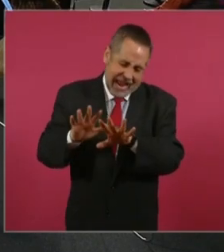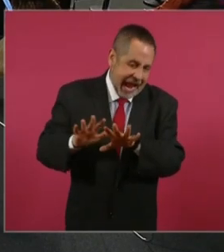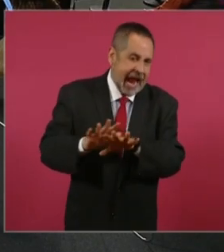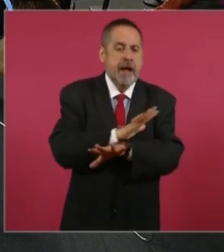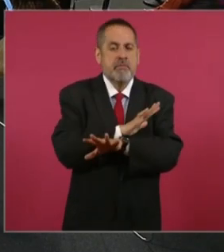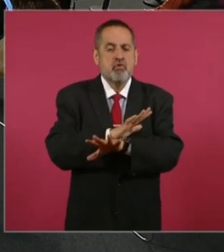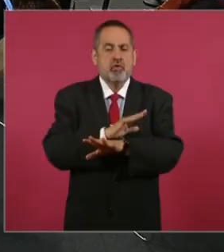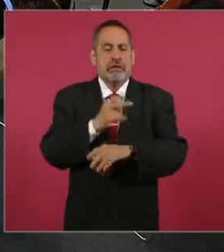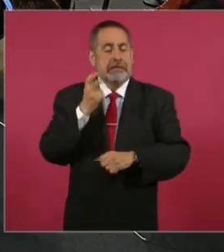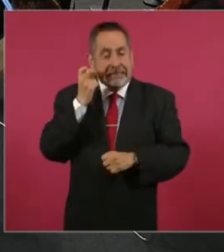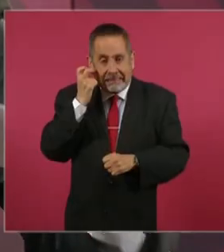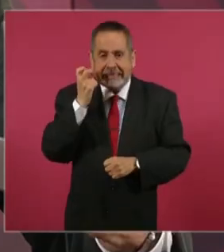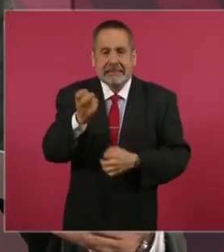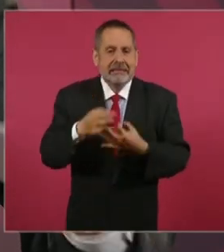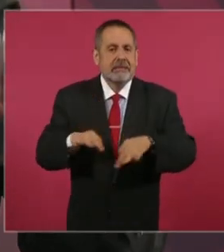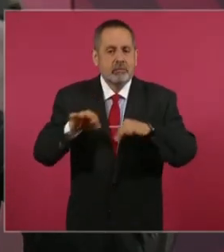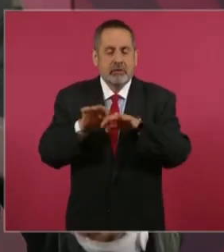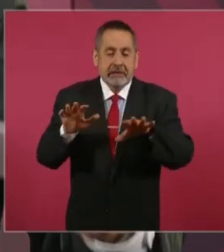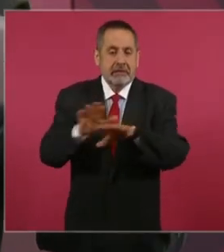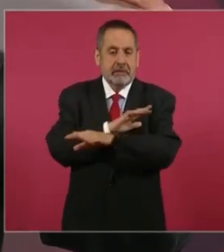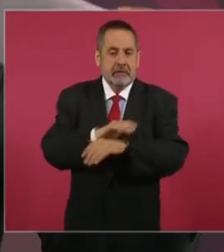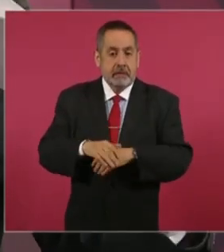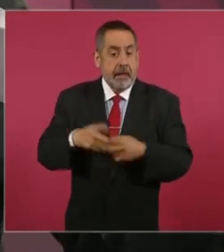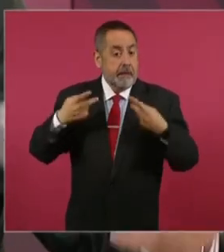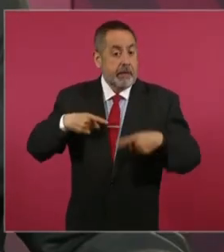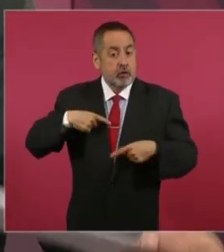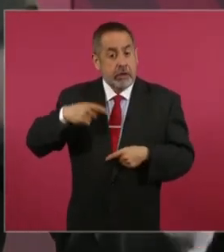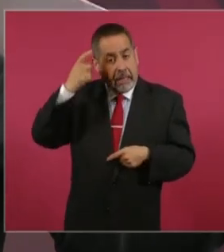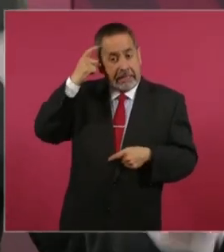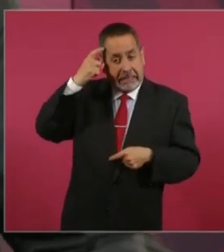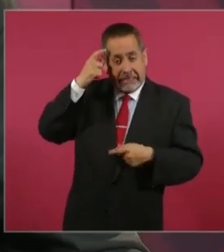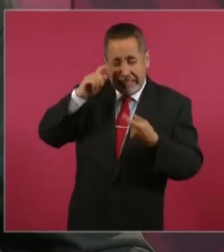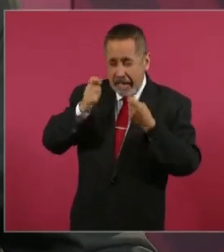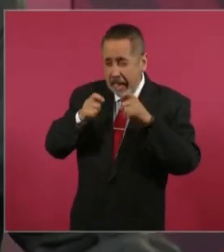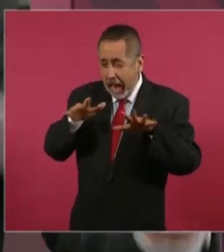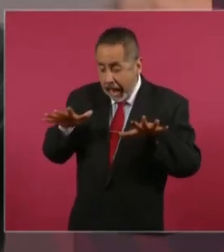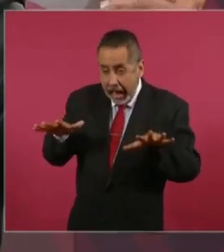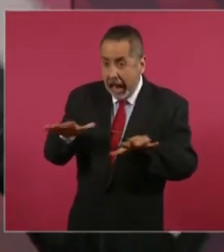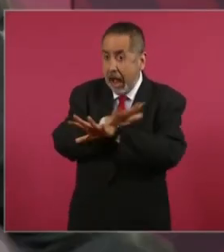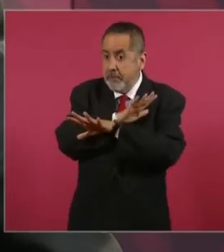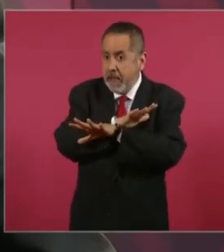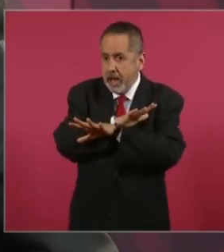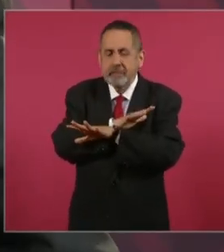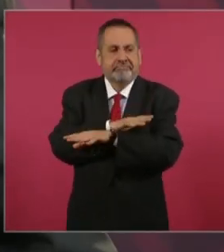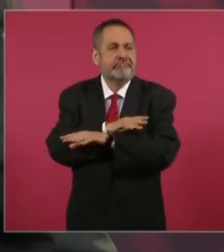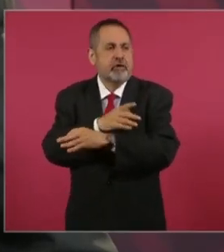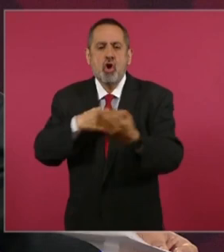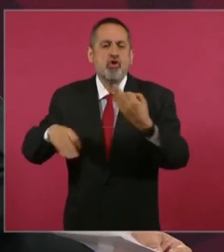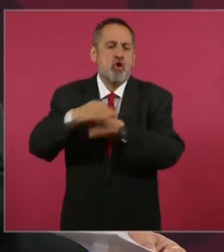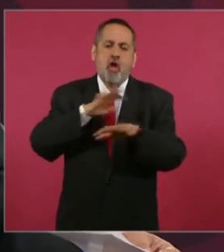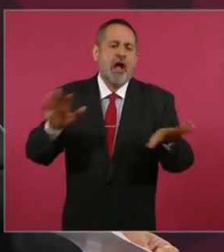porque eso es lo más importante de todo cuando cambia la mentalidad del pueblo cambia todo